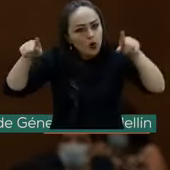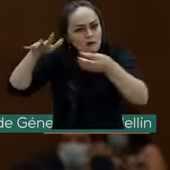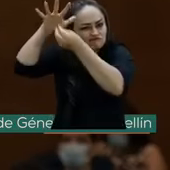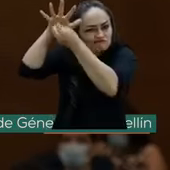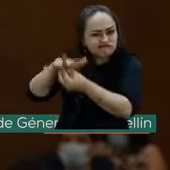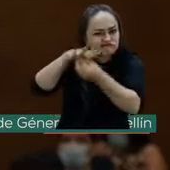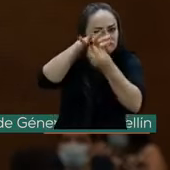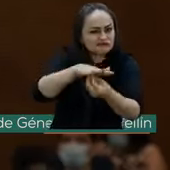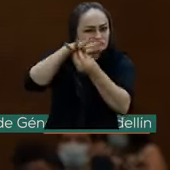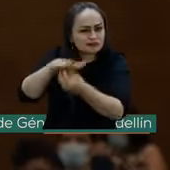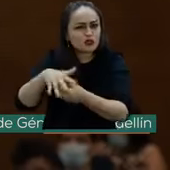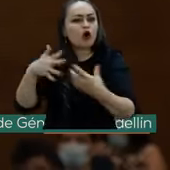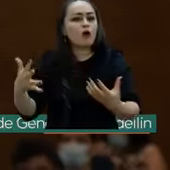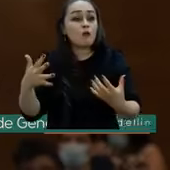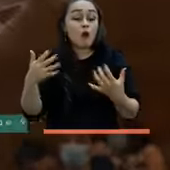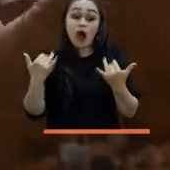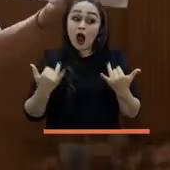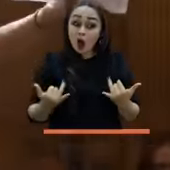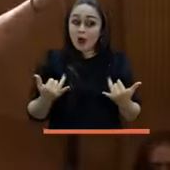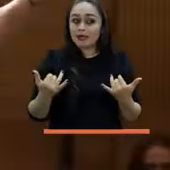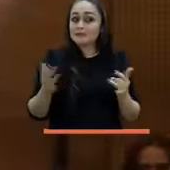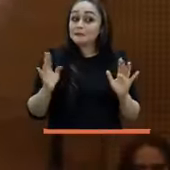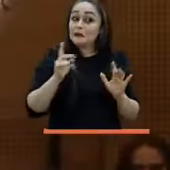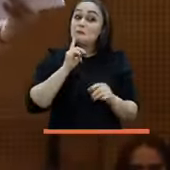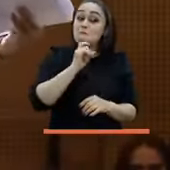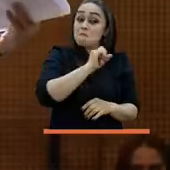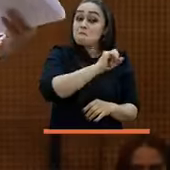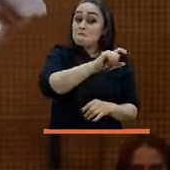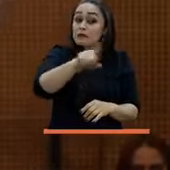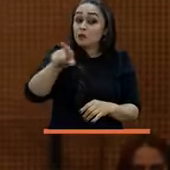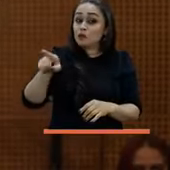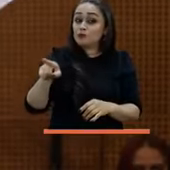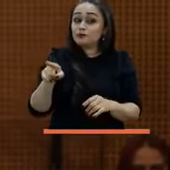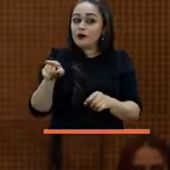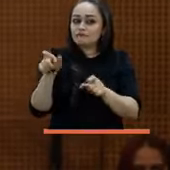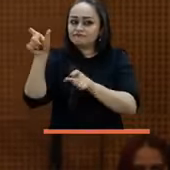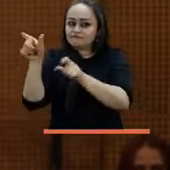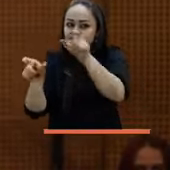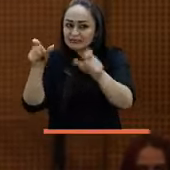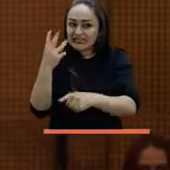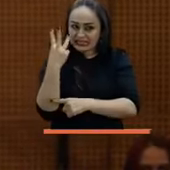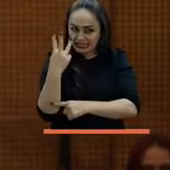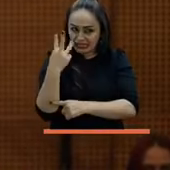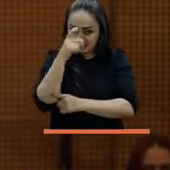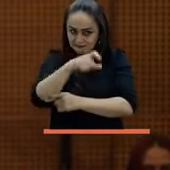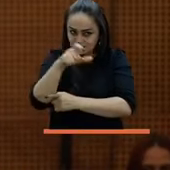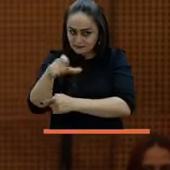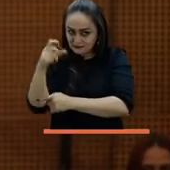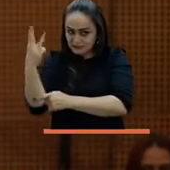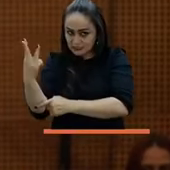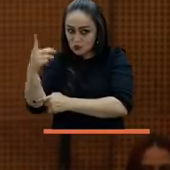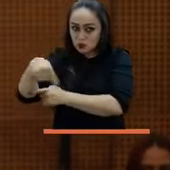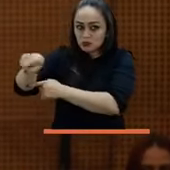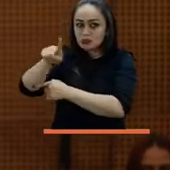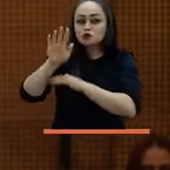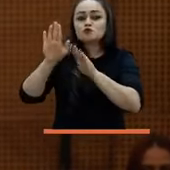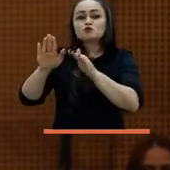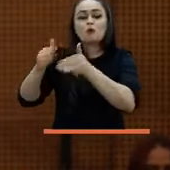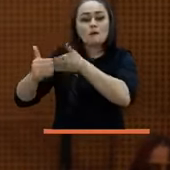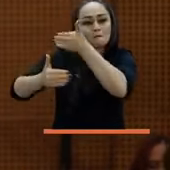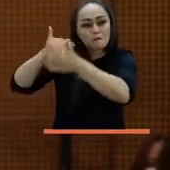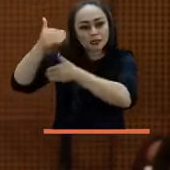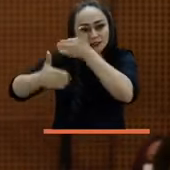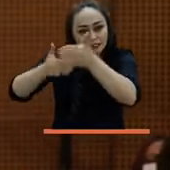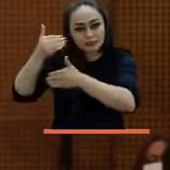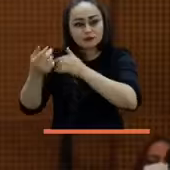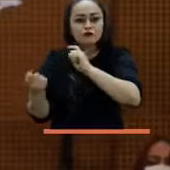ese ejercicio quisiera preguntarle a ustedes tres que también hacen parte de procesos transformadores en la ciudad pues tú